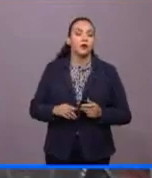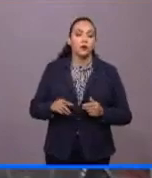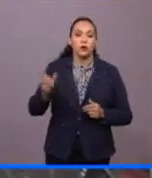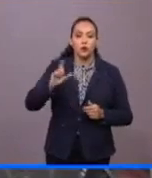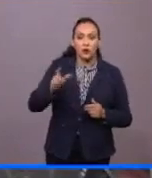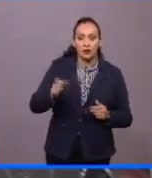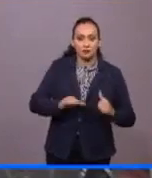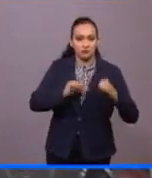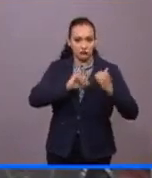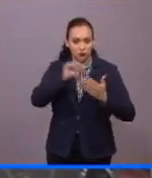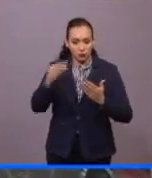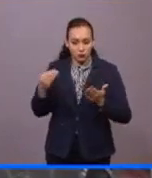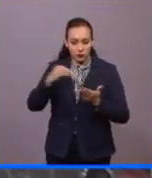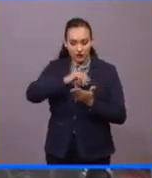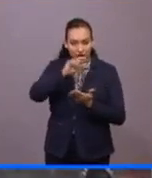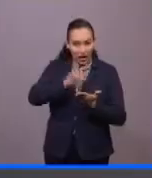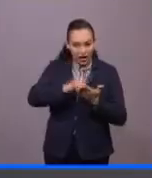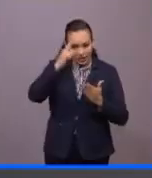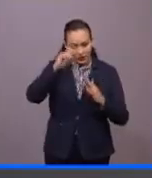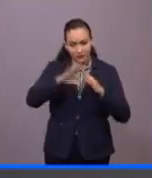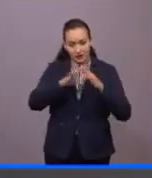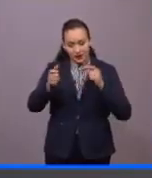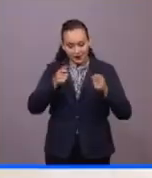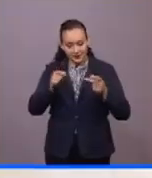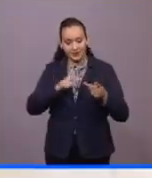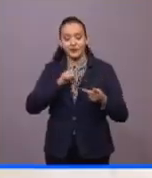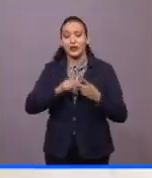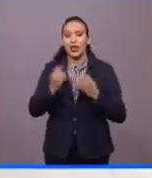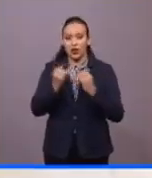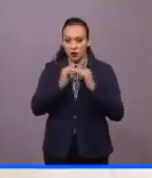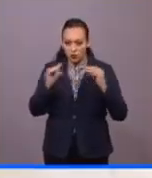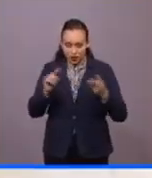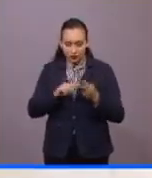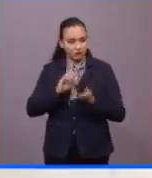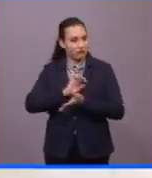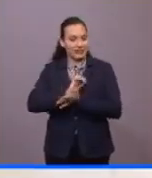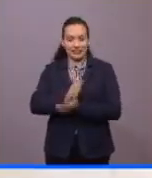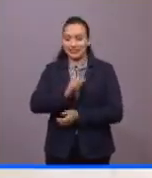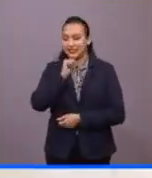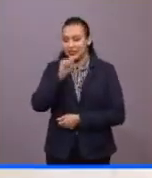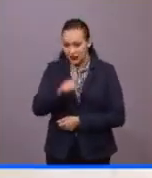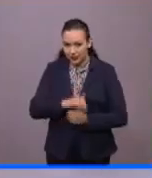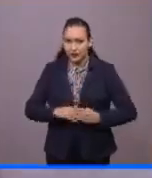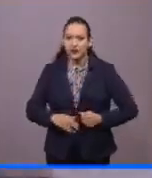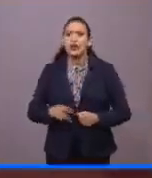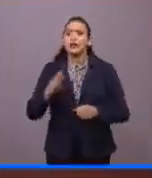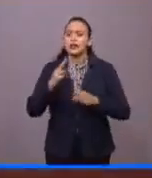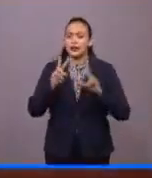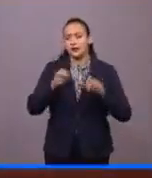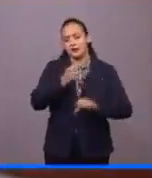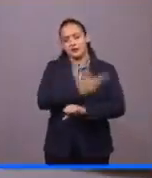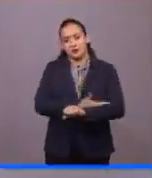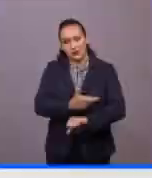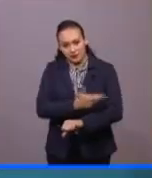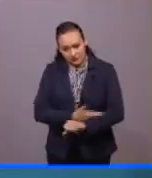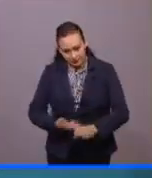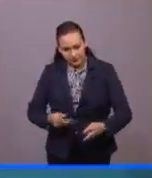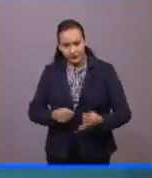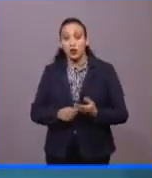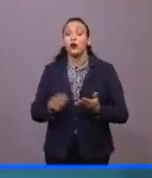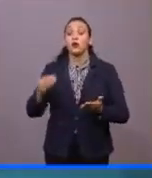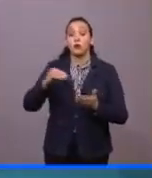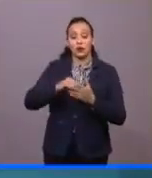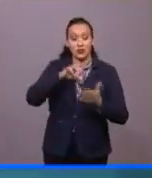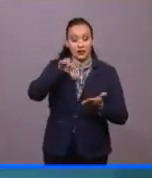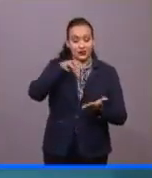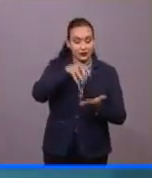para legislar en materia migratoria, igualdad y no discriminación, cuestiones procesales, instalaciones